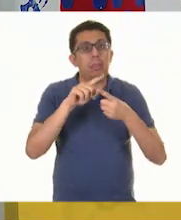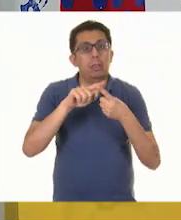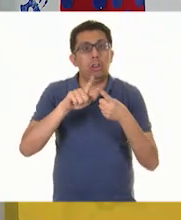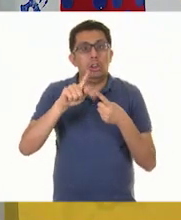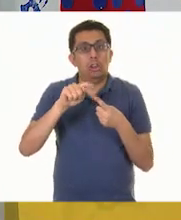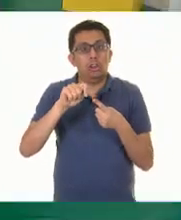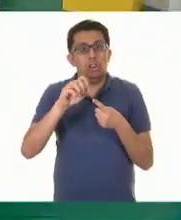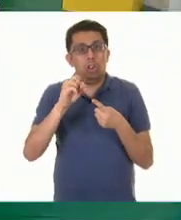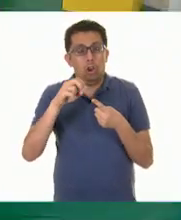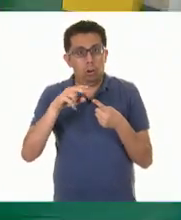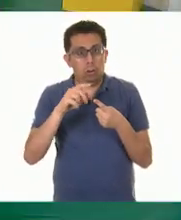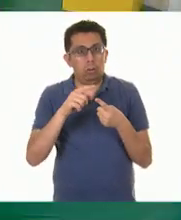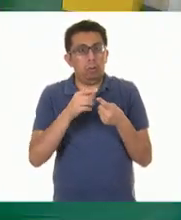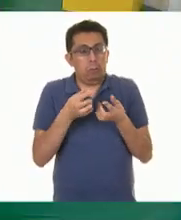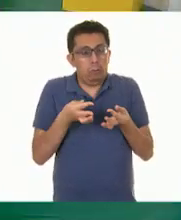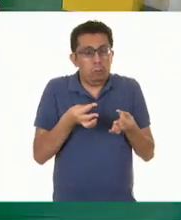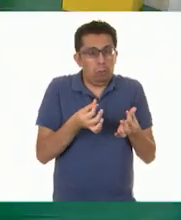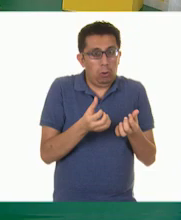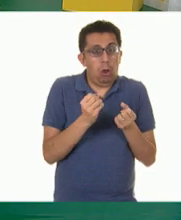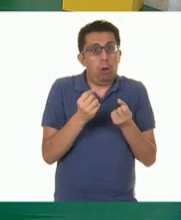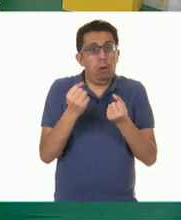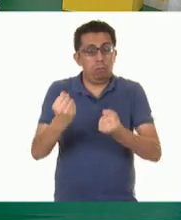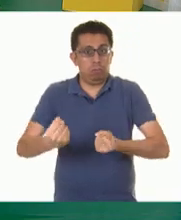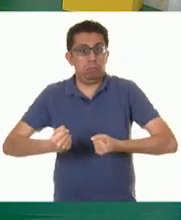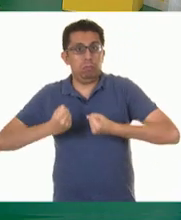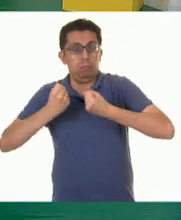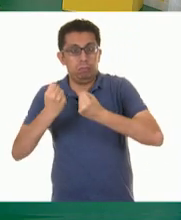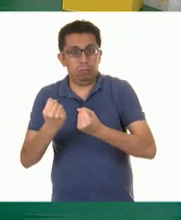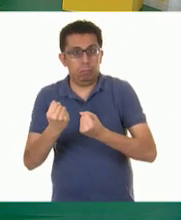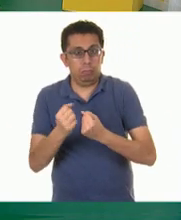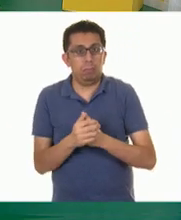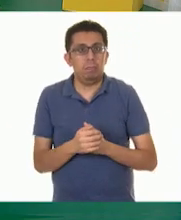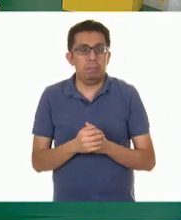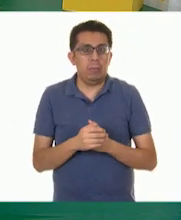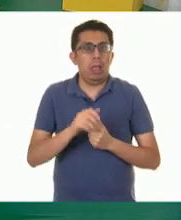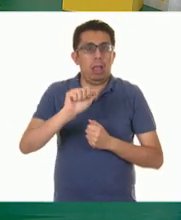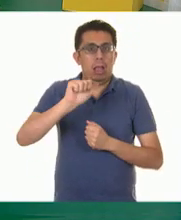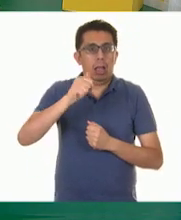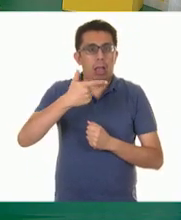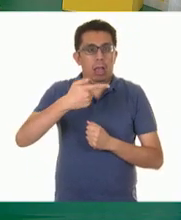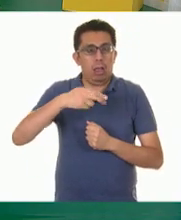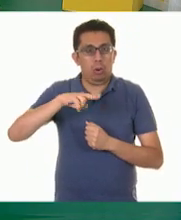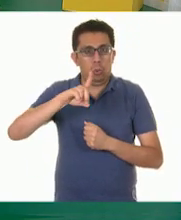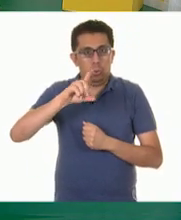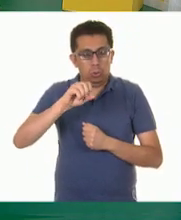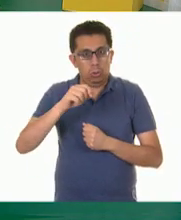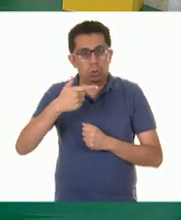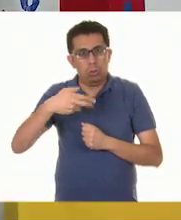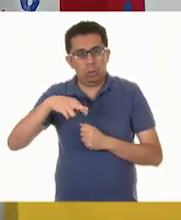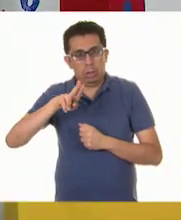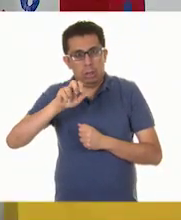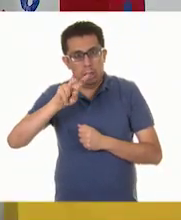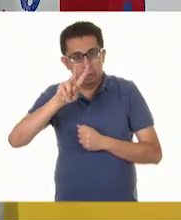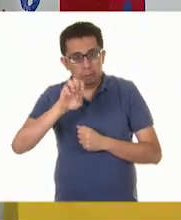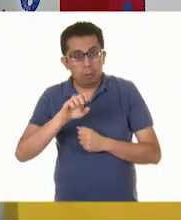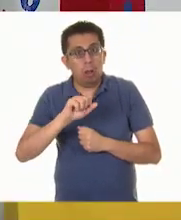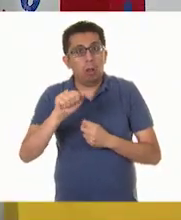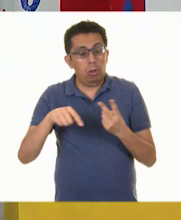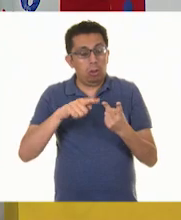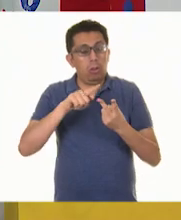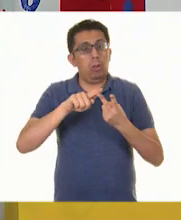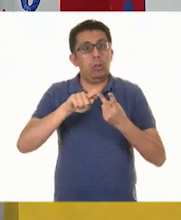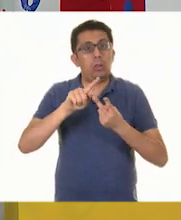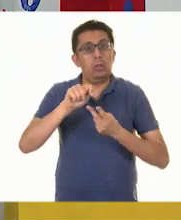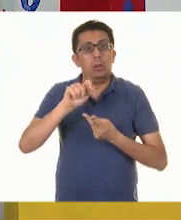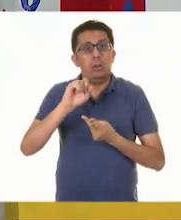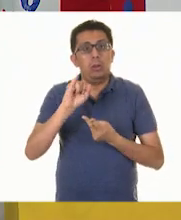como agudo o grave. Agudo y grave. Ok. O el timbre, que era como la huella dactilar de